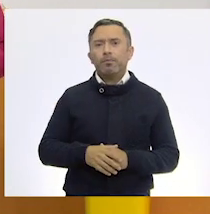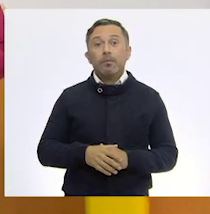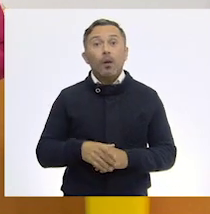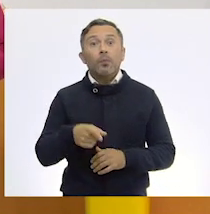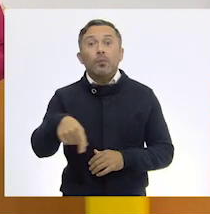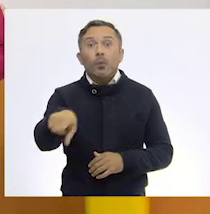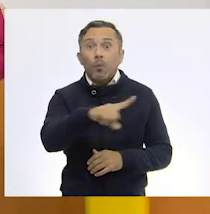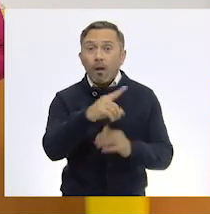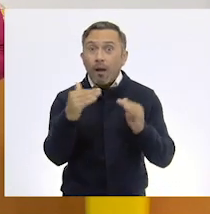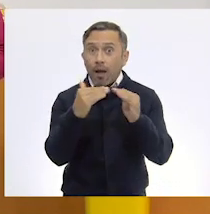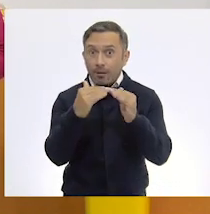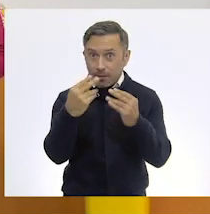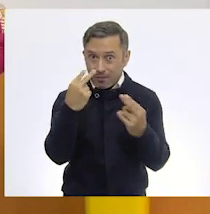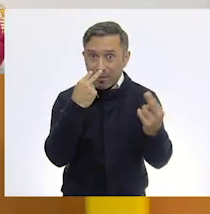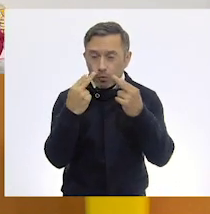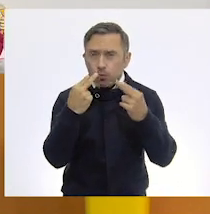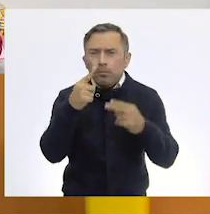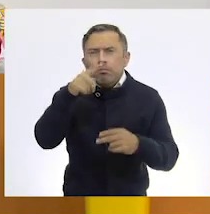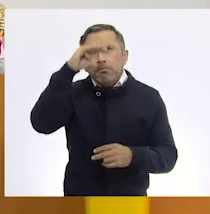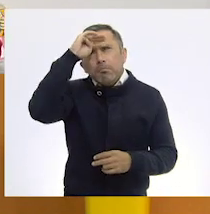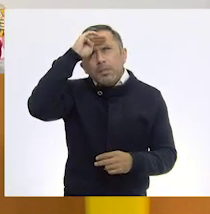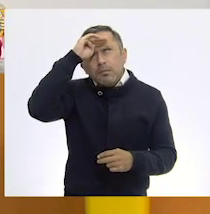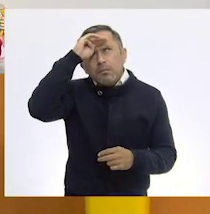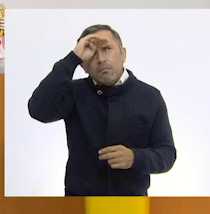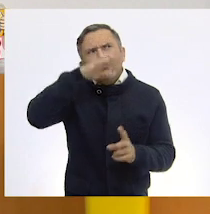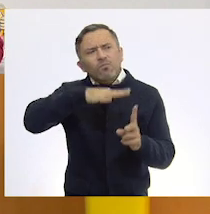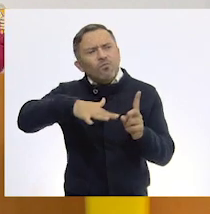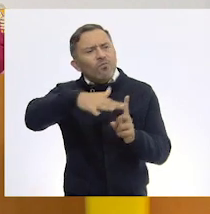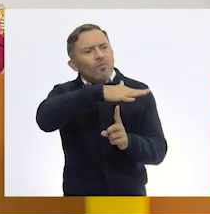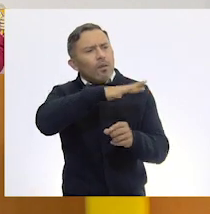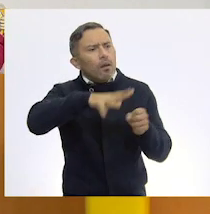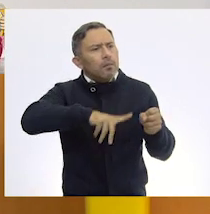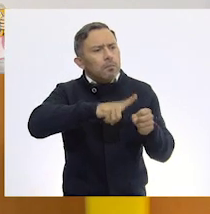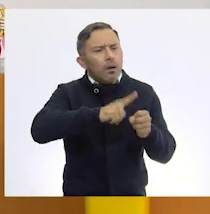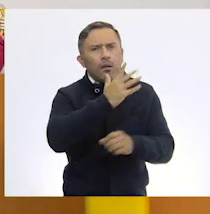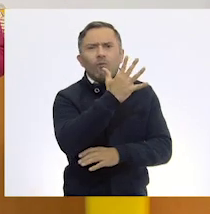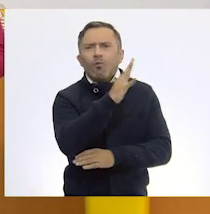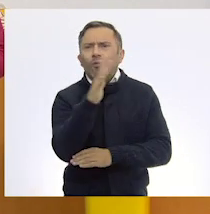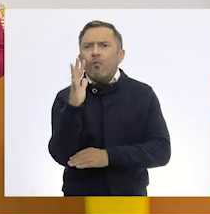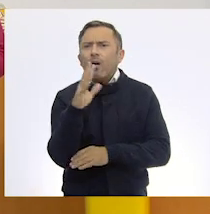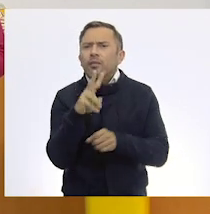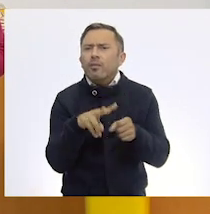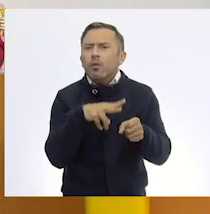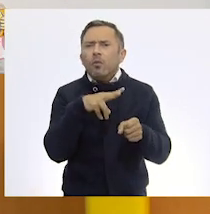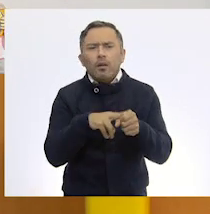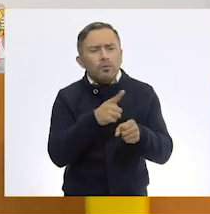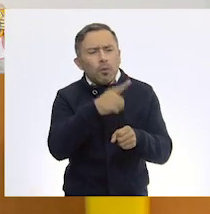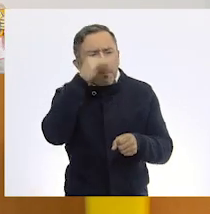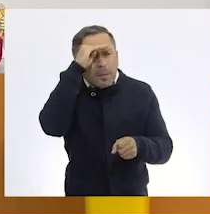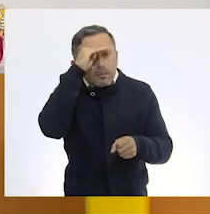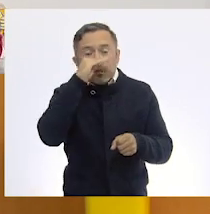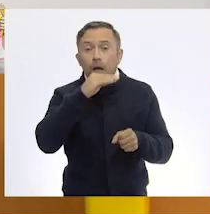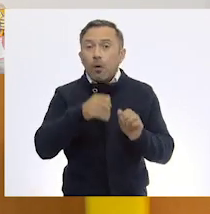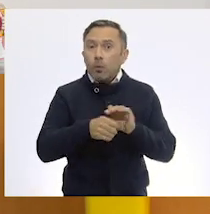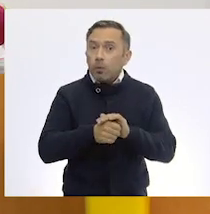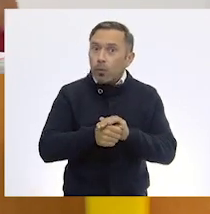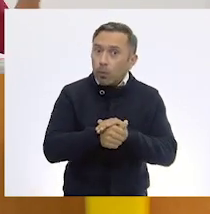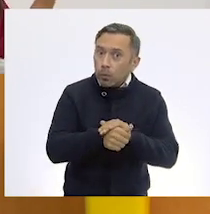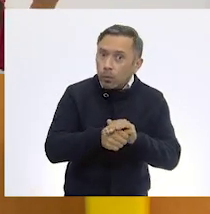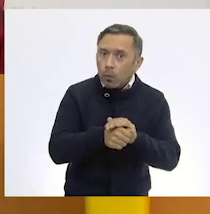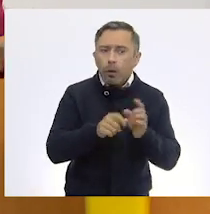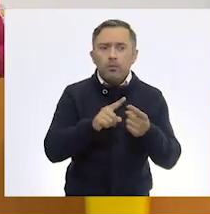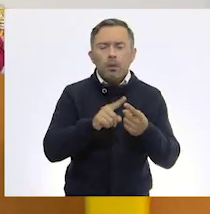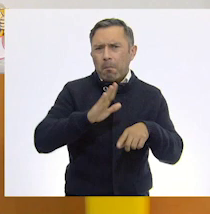que está sucediendo en la naturaleza? ¿Qué podemos hacer todas y todos para cuidar la vida de las tortugas y